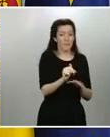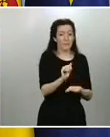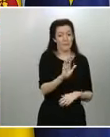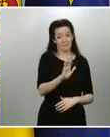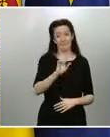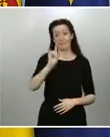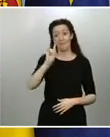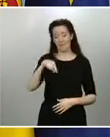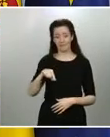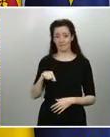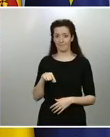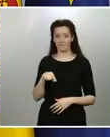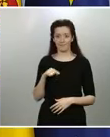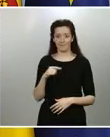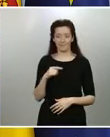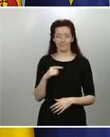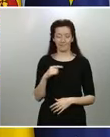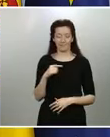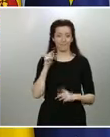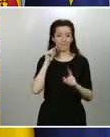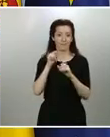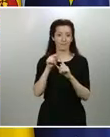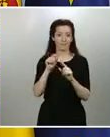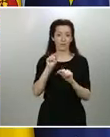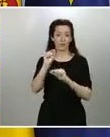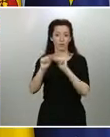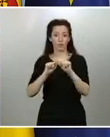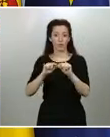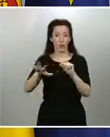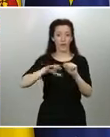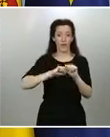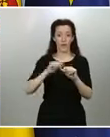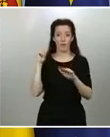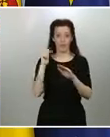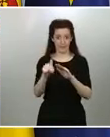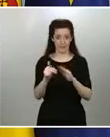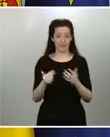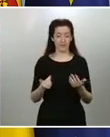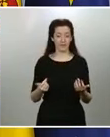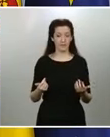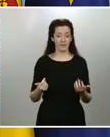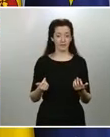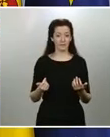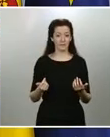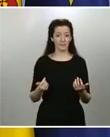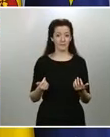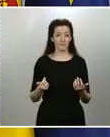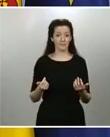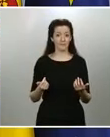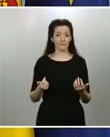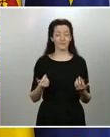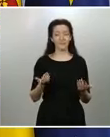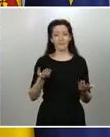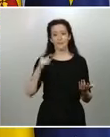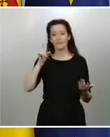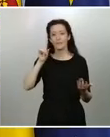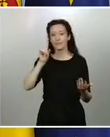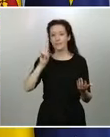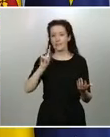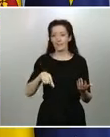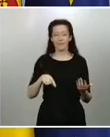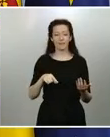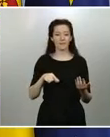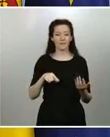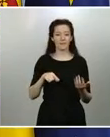como consecuencia de estas medidas de alivio que estamos planteando pero también para poder hacer una desescalada homogénea